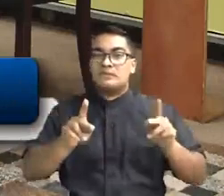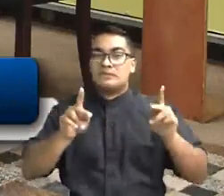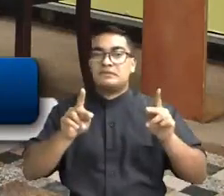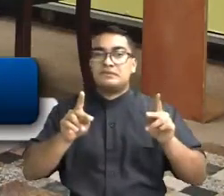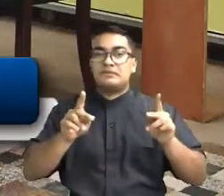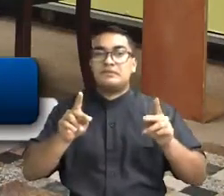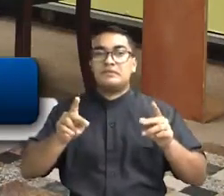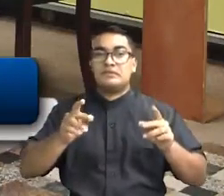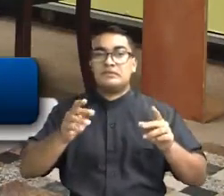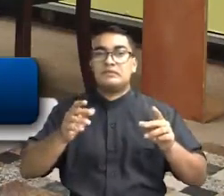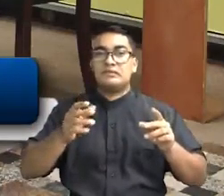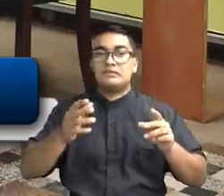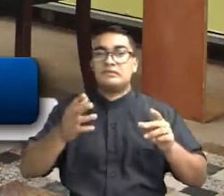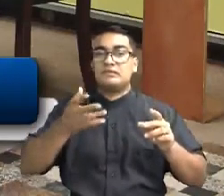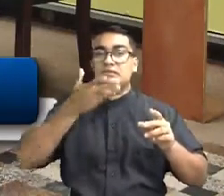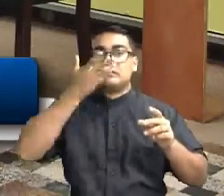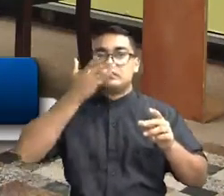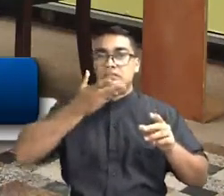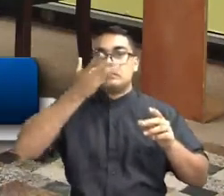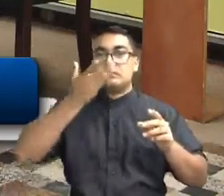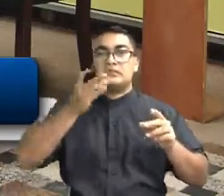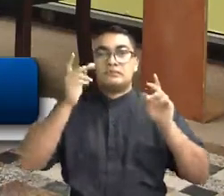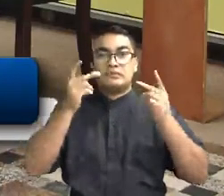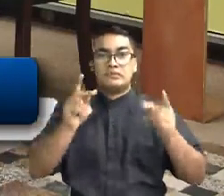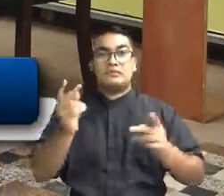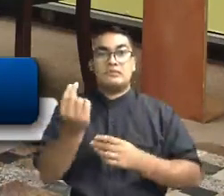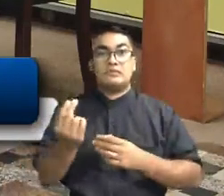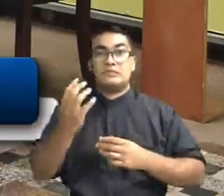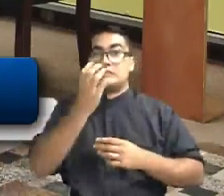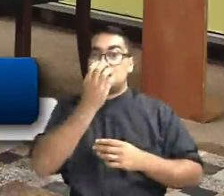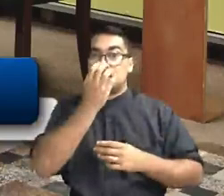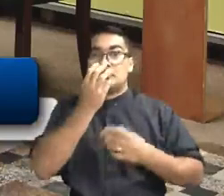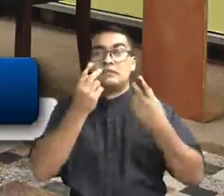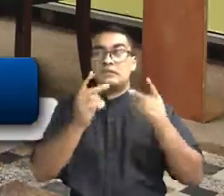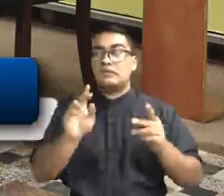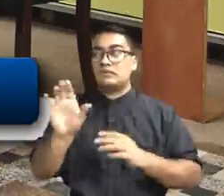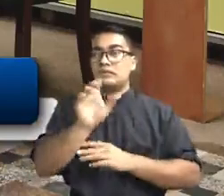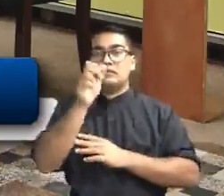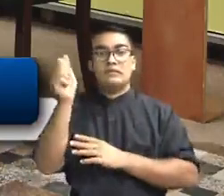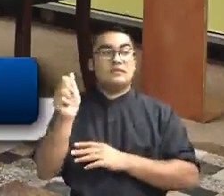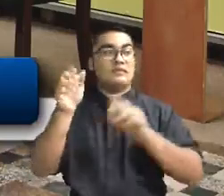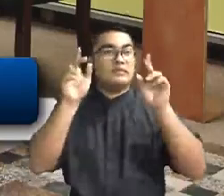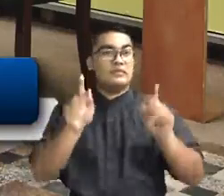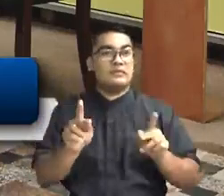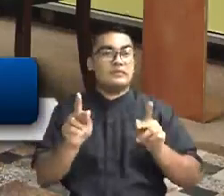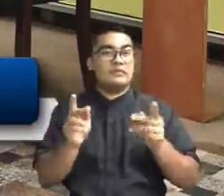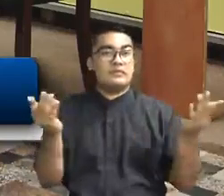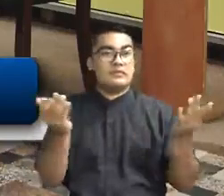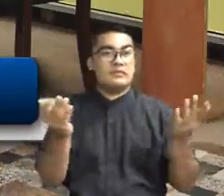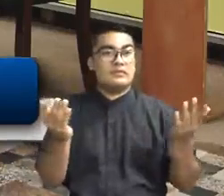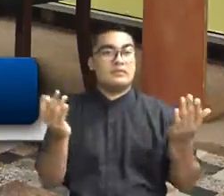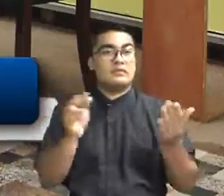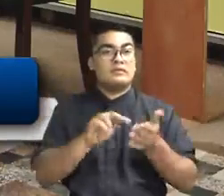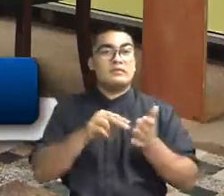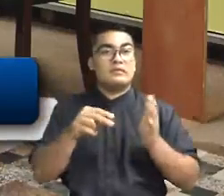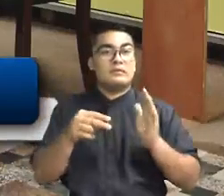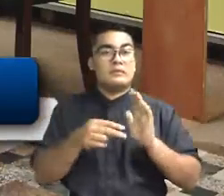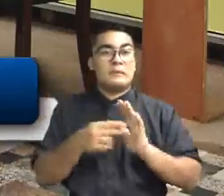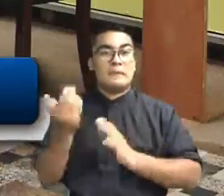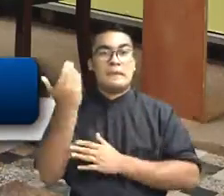y respira a través del aparato, pero con la máscara. Y hay otros que incluso, como hacen ellos, una insuficiencia